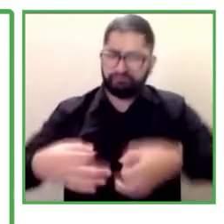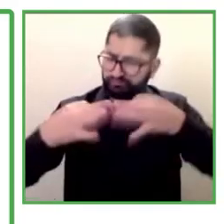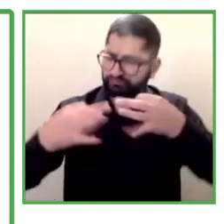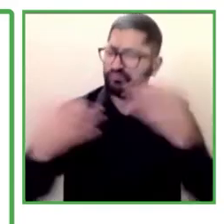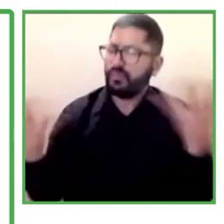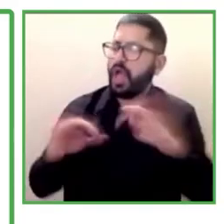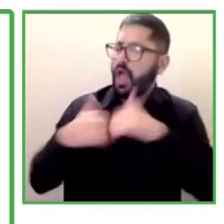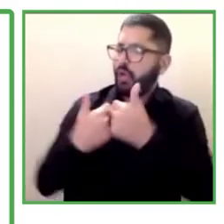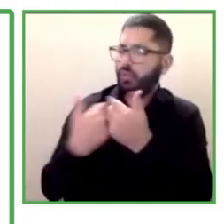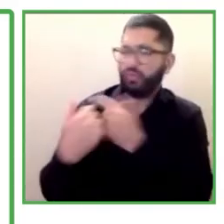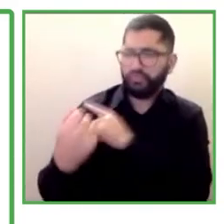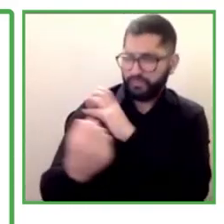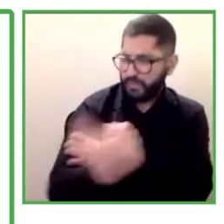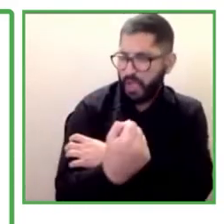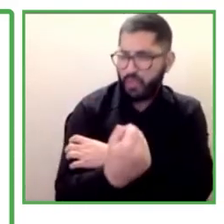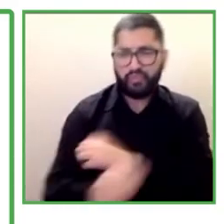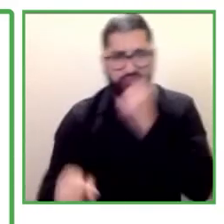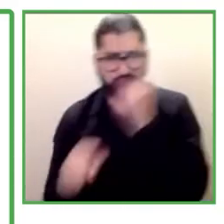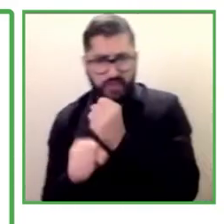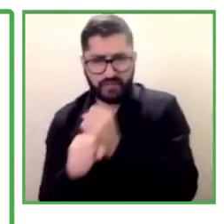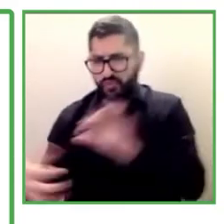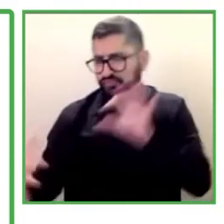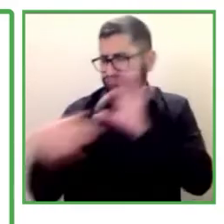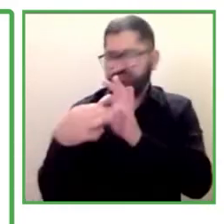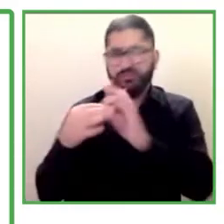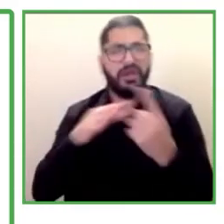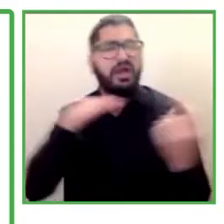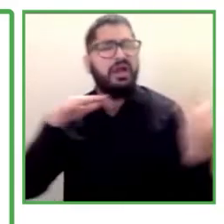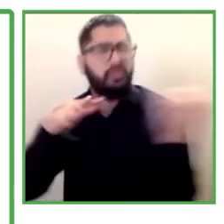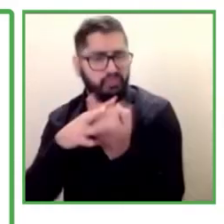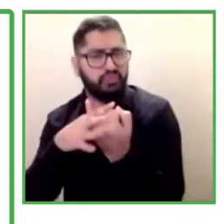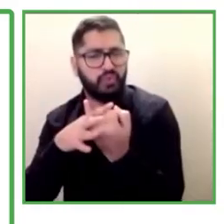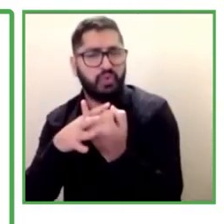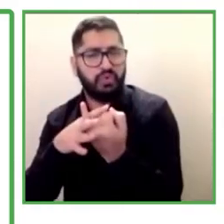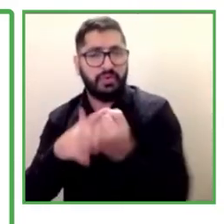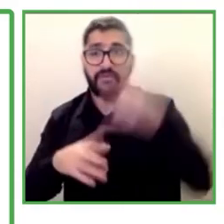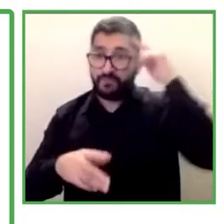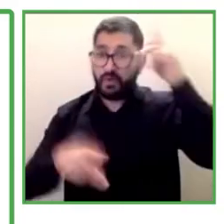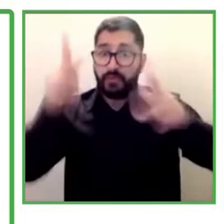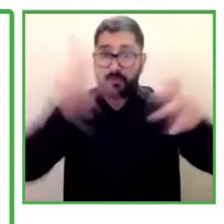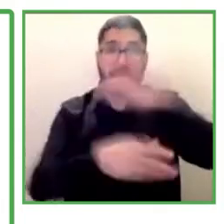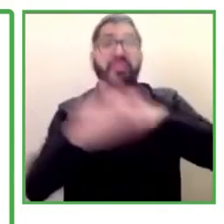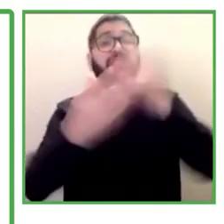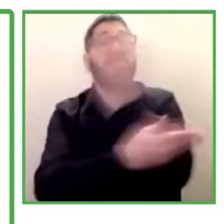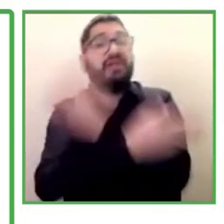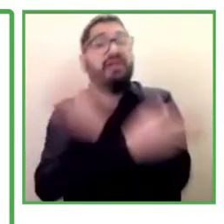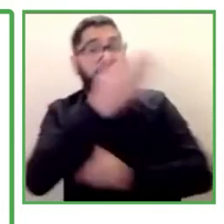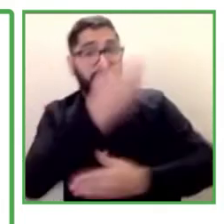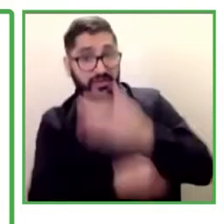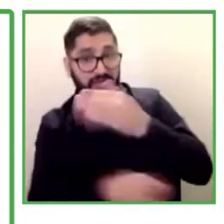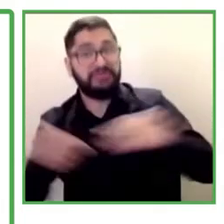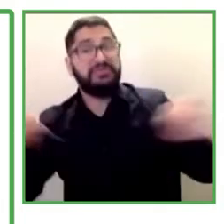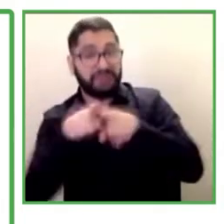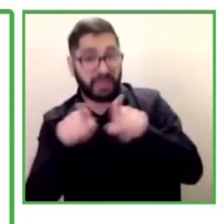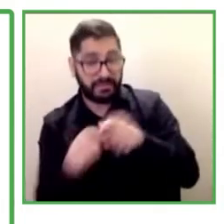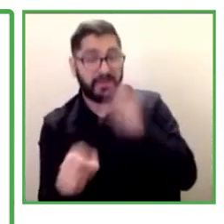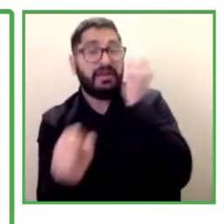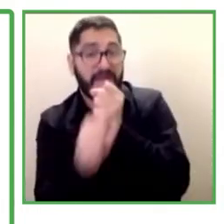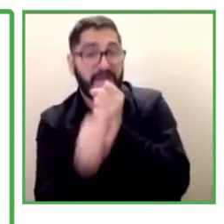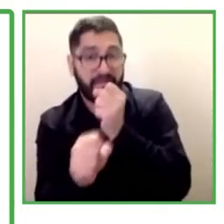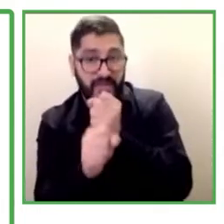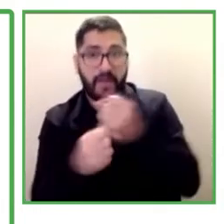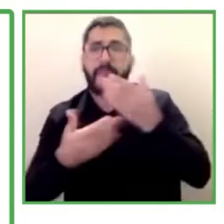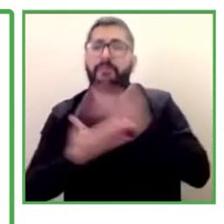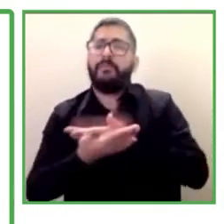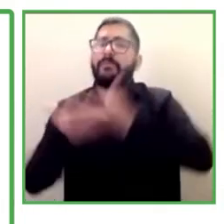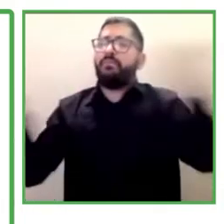discapacidad. Entonces, para nosotros, el haber trabajado con el Servicio Público de Empleo y con el Servicio Nacional de